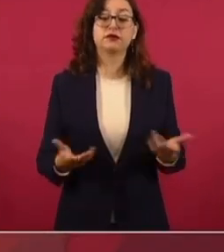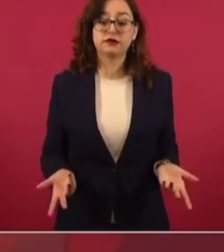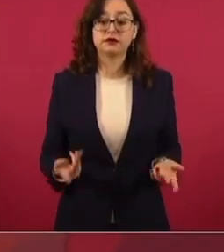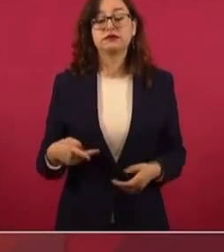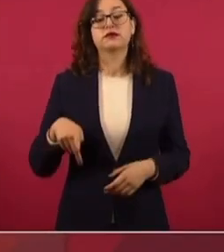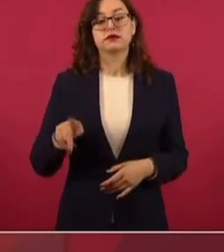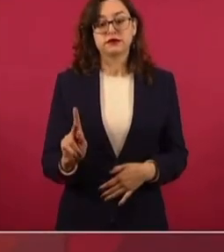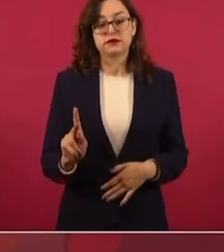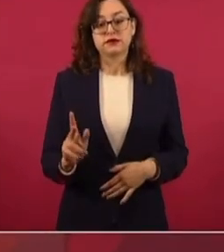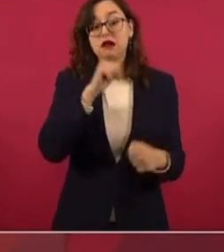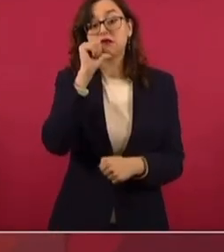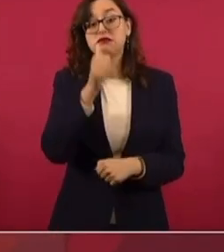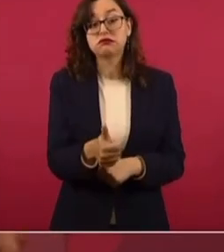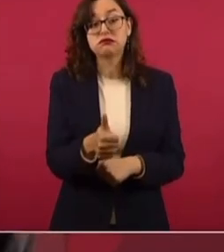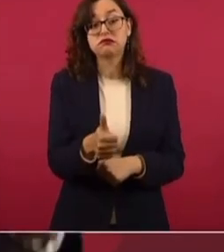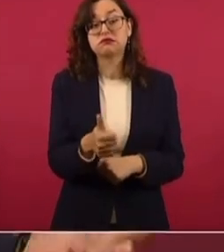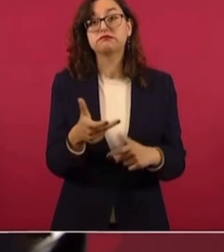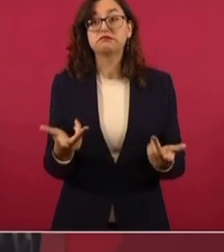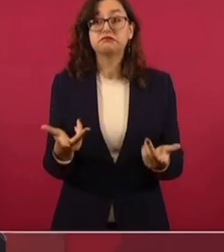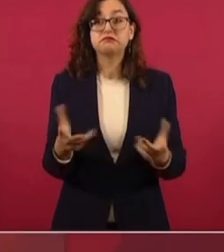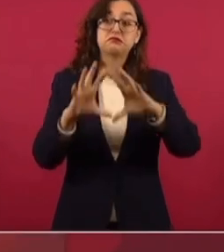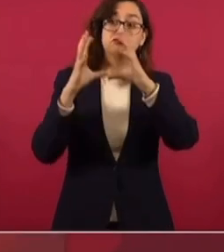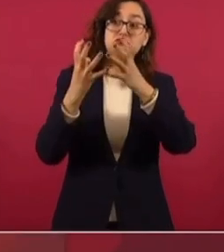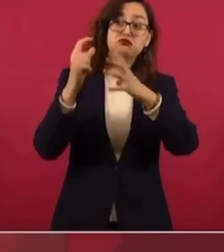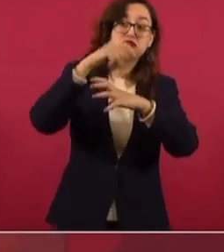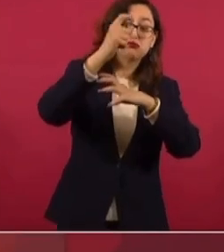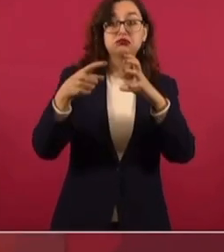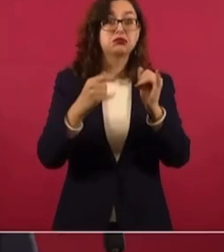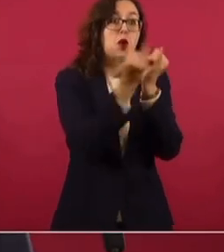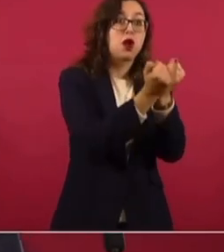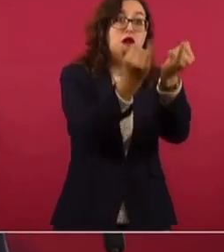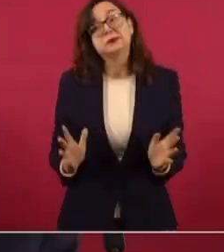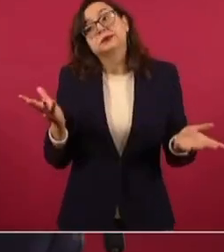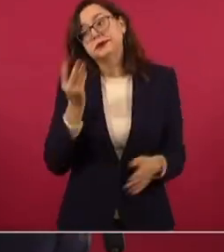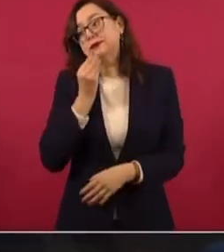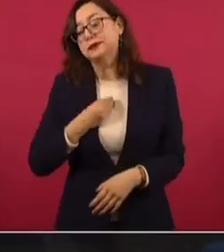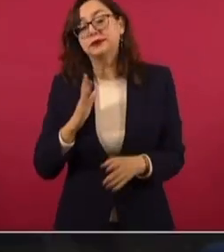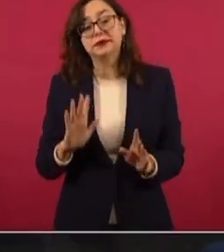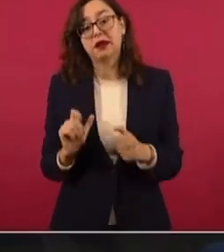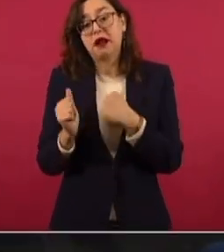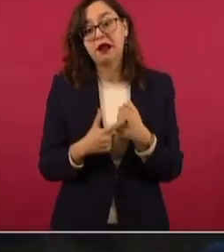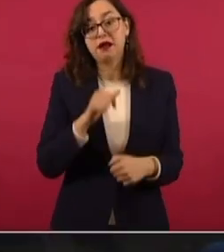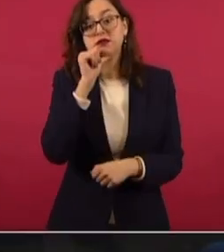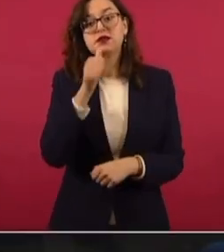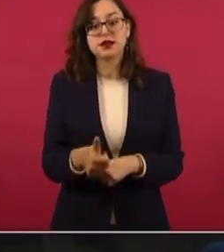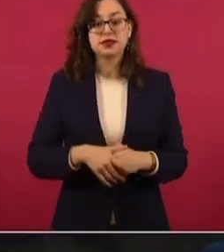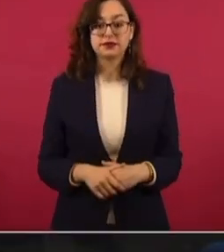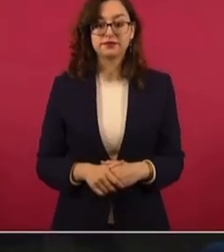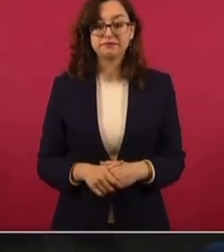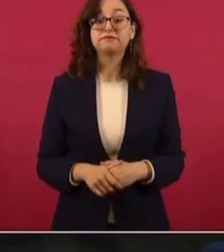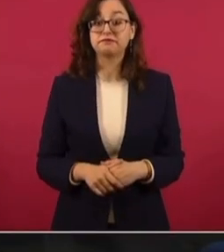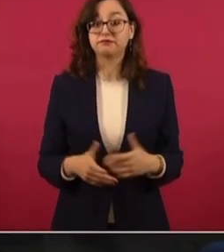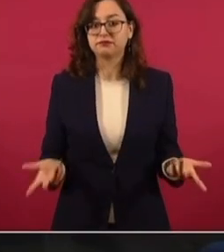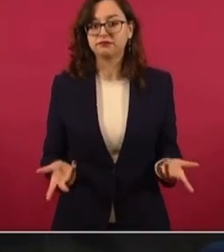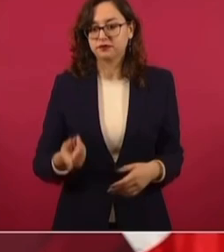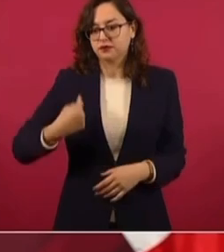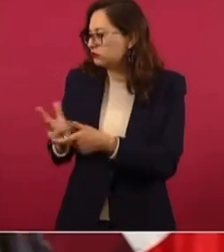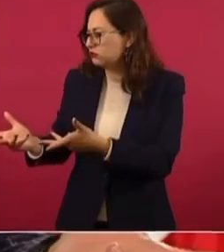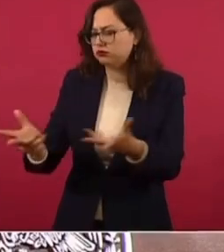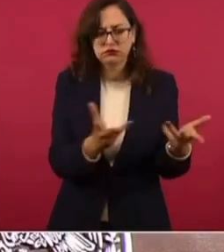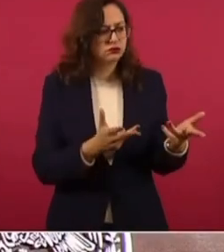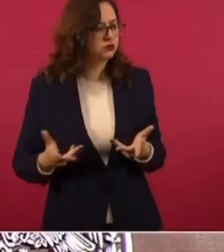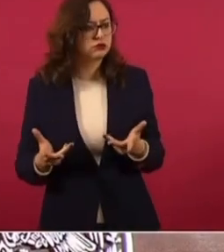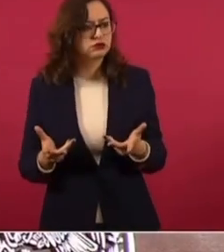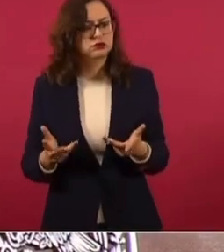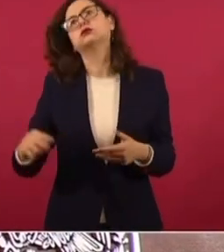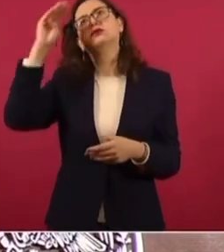para consuelo nuestro, así está el mundo, porque nosotros buscando cómo resolver el problema,